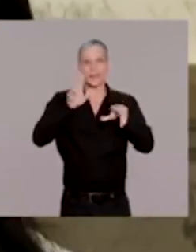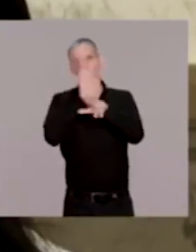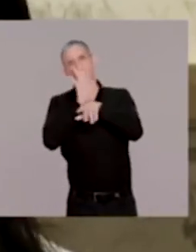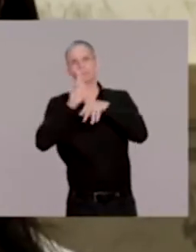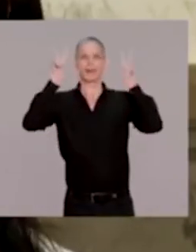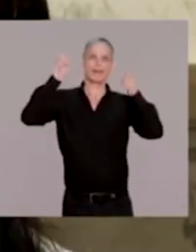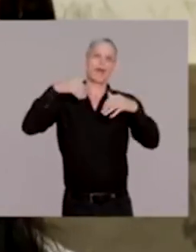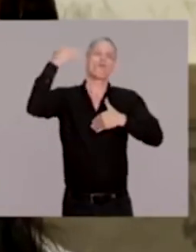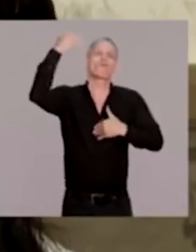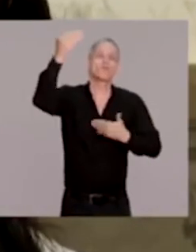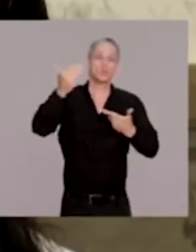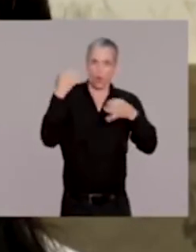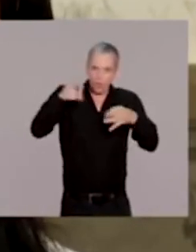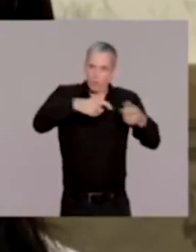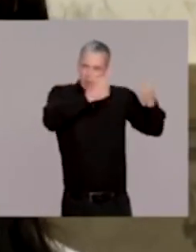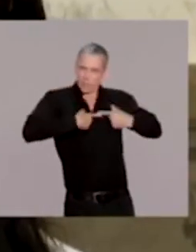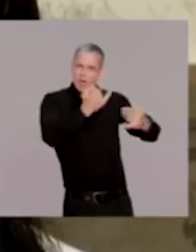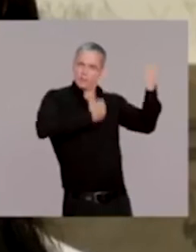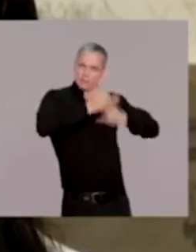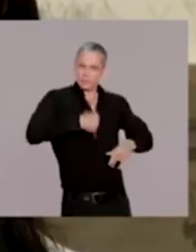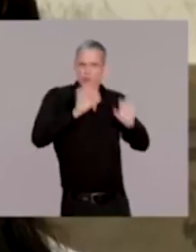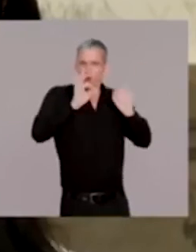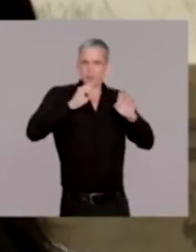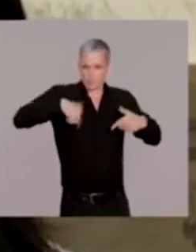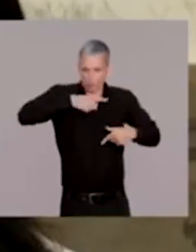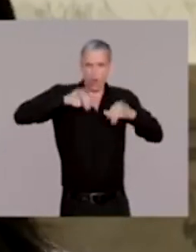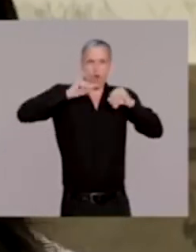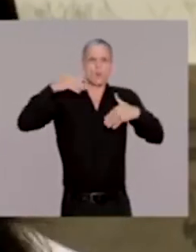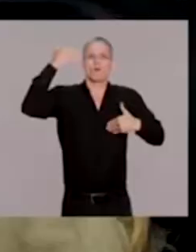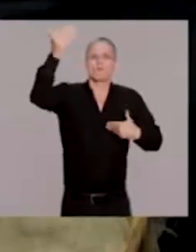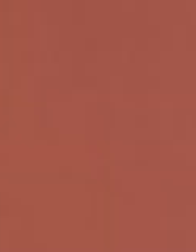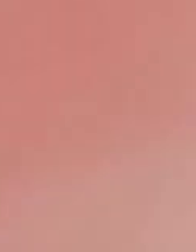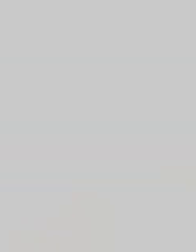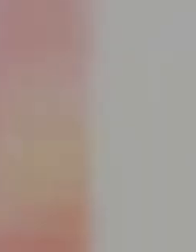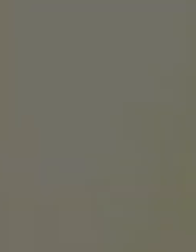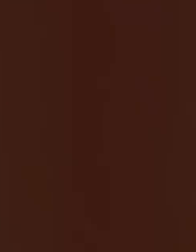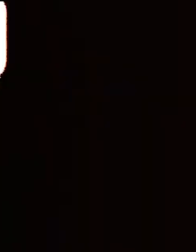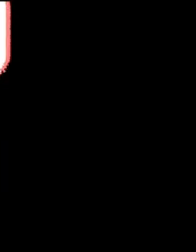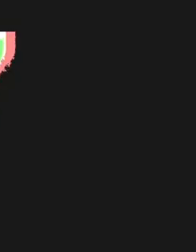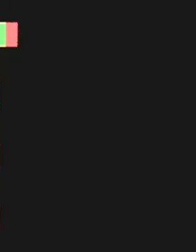nosotros que somos supuestamente el futuro. Entonces, si supuestamente somos el futuro, creo que nos merecemos todo.